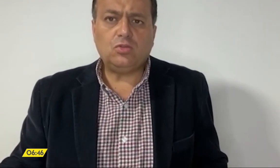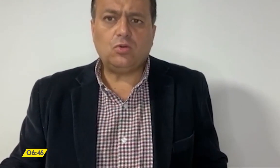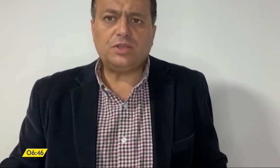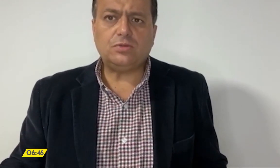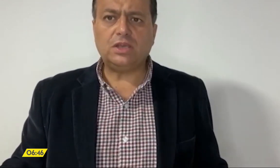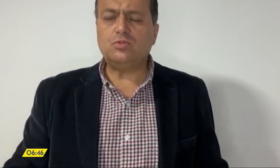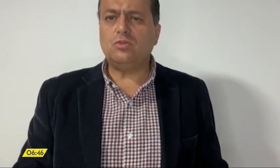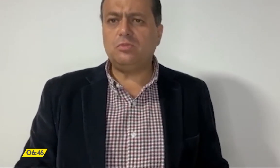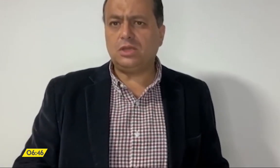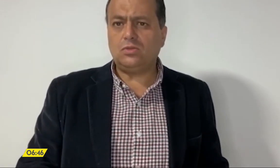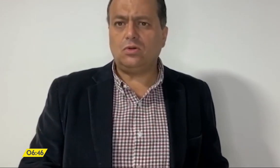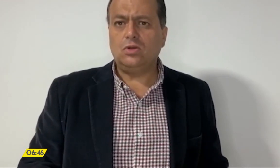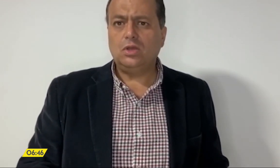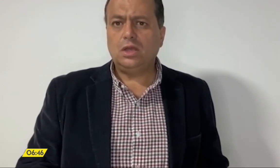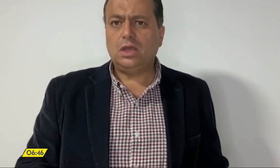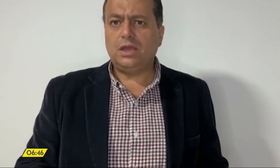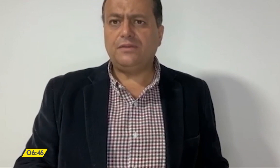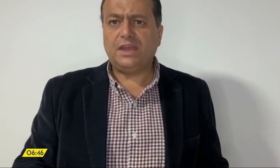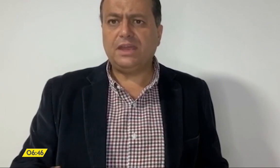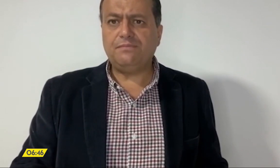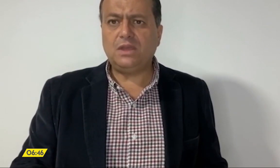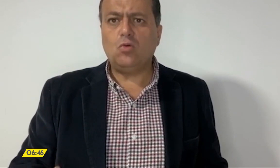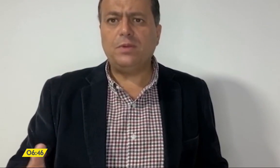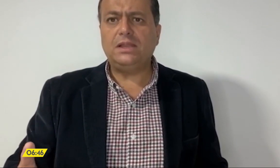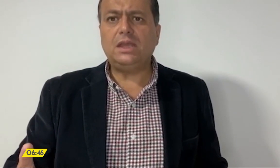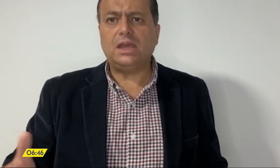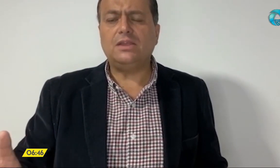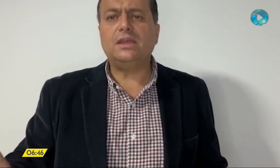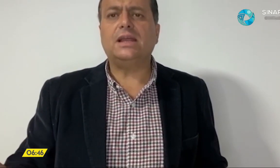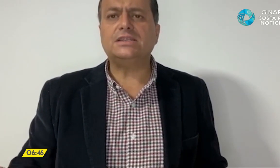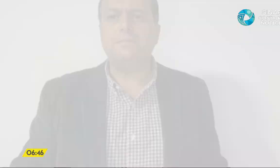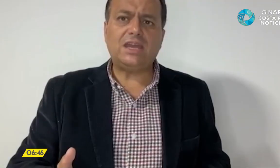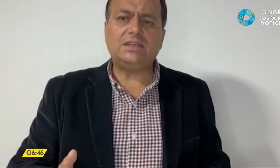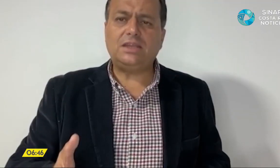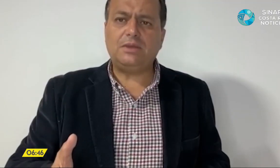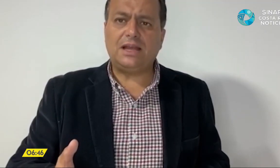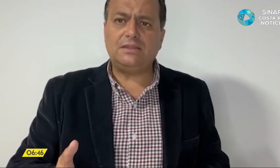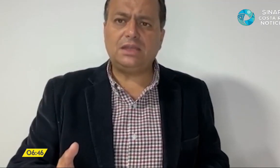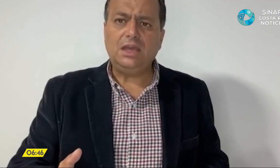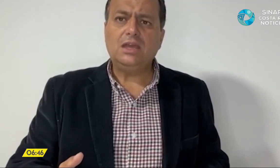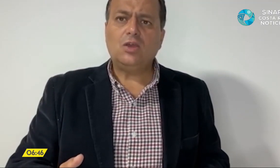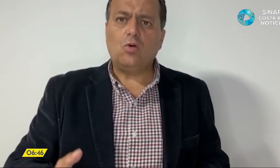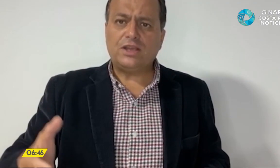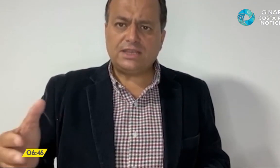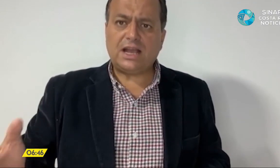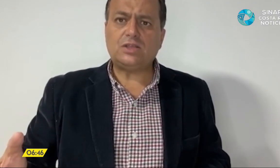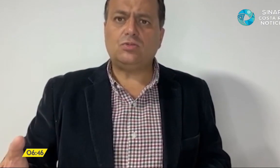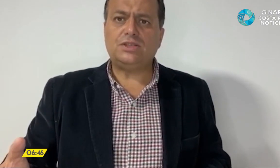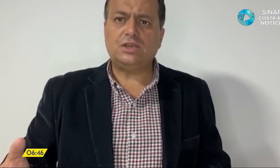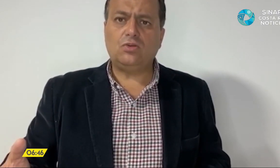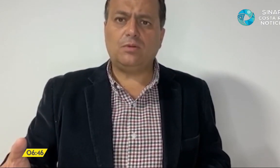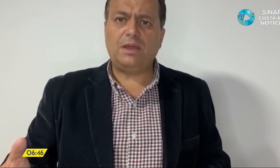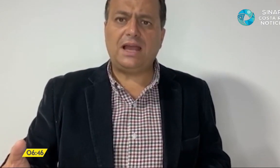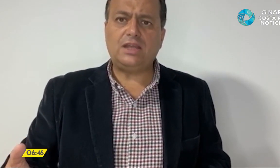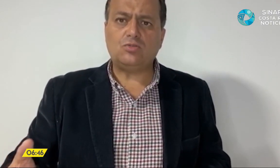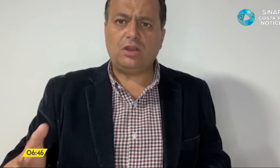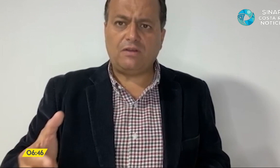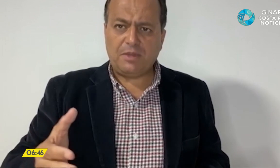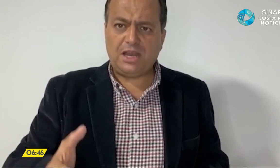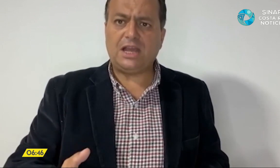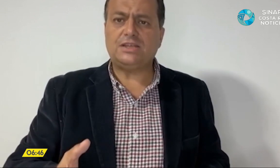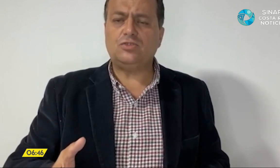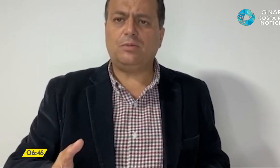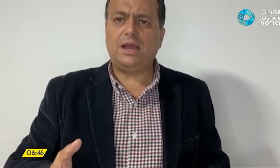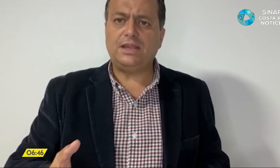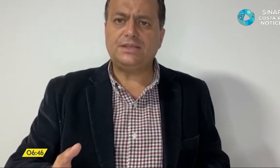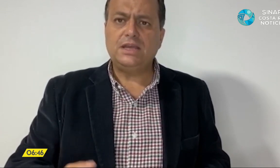movimiento nuestro, que es un movimiento de gente humilde y de gente de clase media. Es determinante, con este caso del señor Viales o de la familia